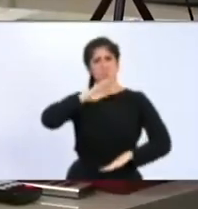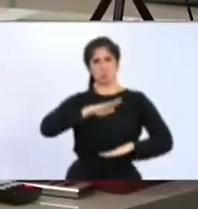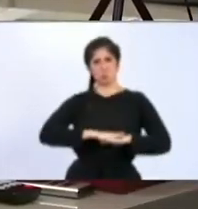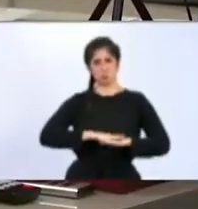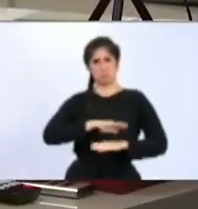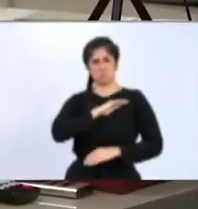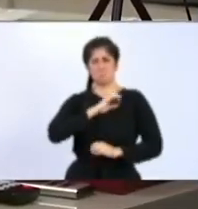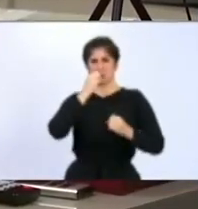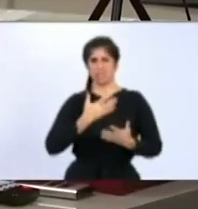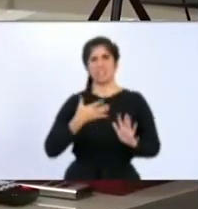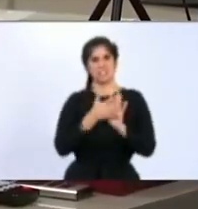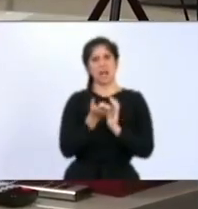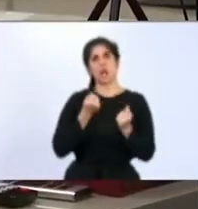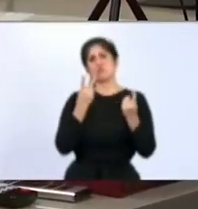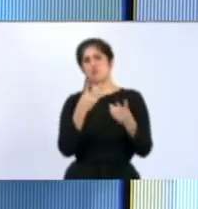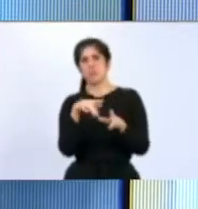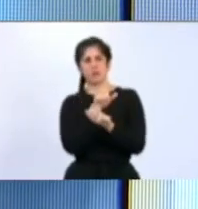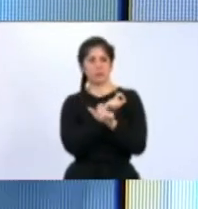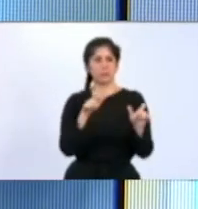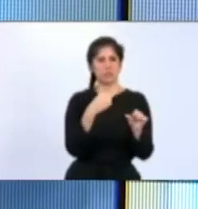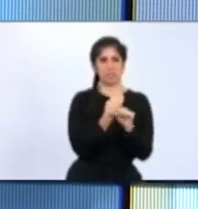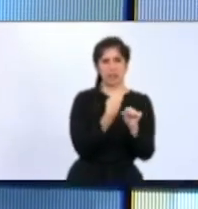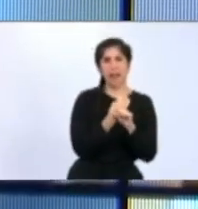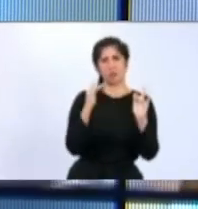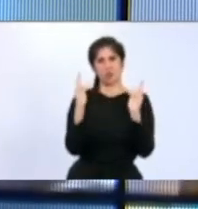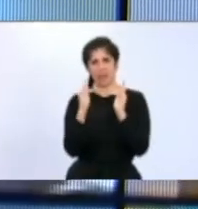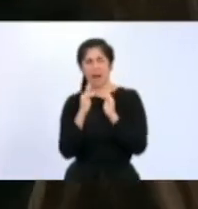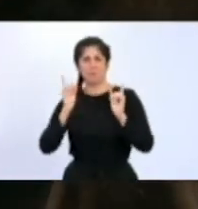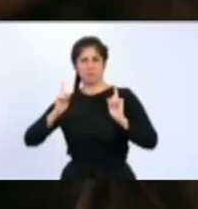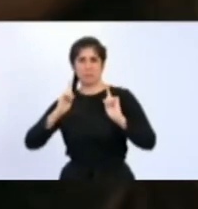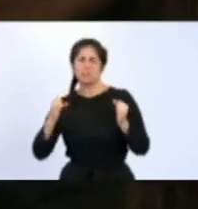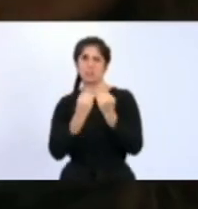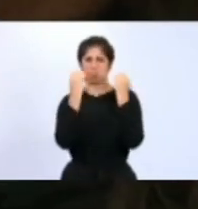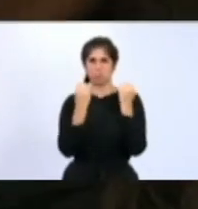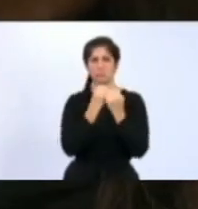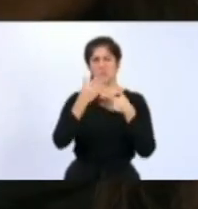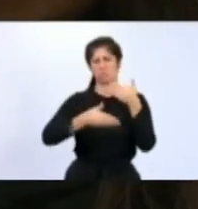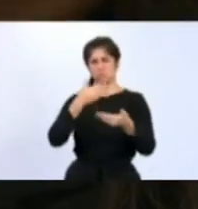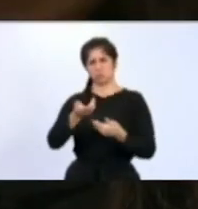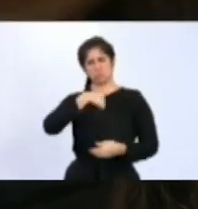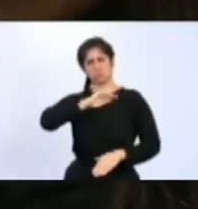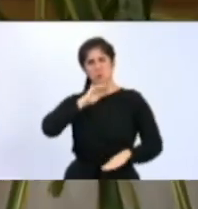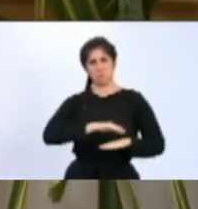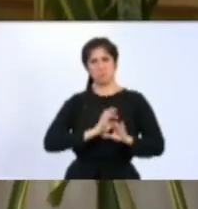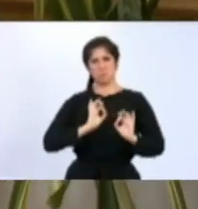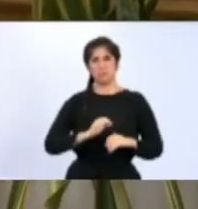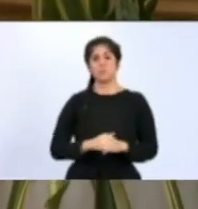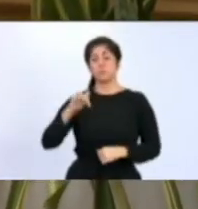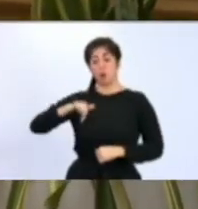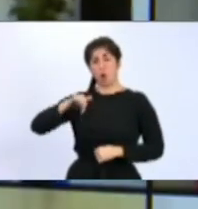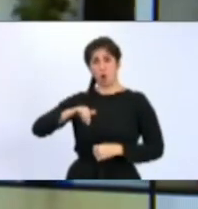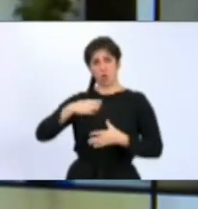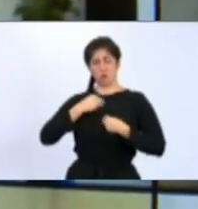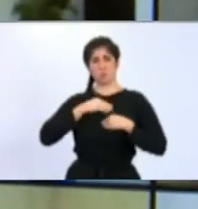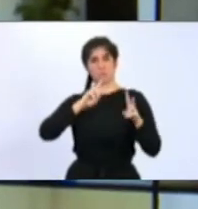que significan número de efectivos, de camas, prevención, actuaciones, y el lunes, hoy se nos ha entregado el documento, se debatirá en